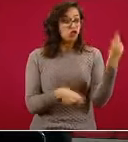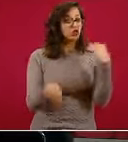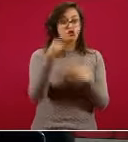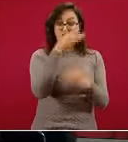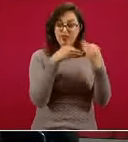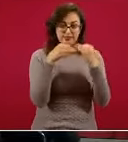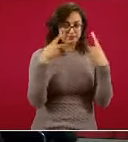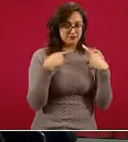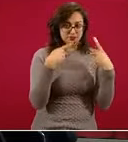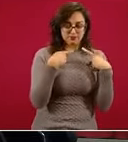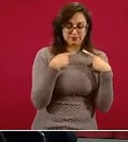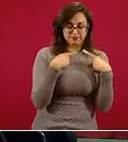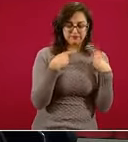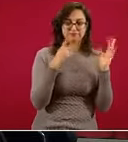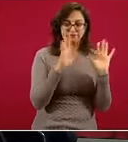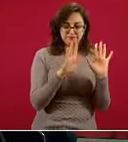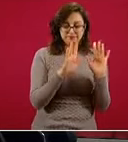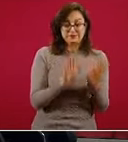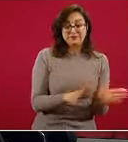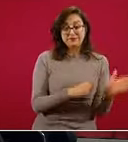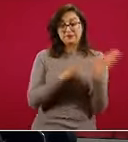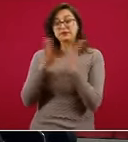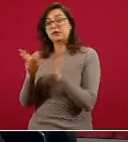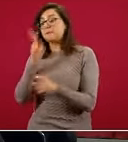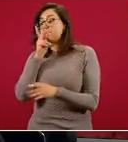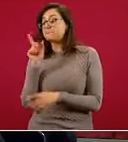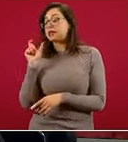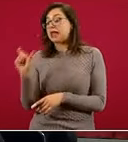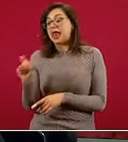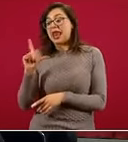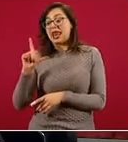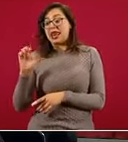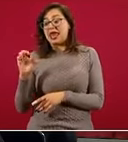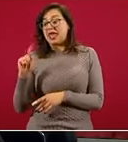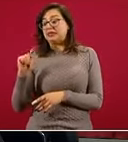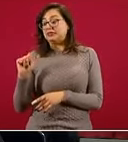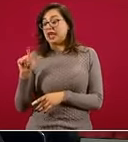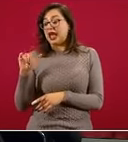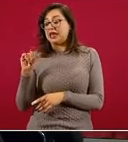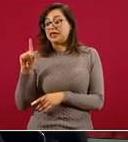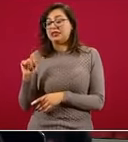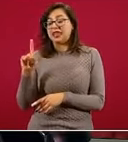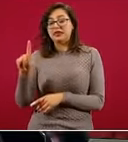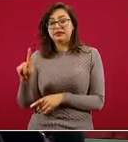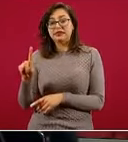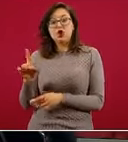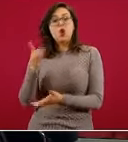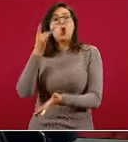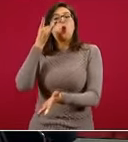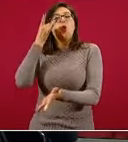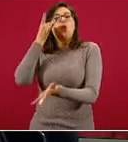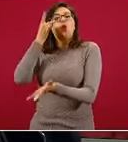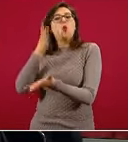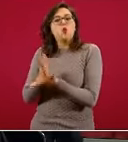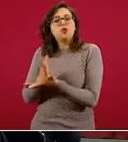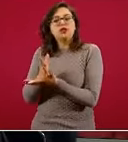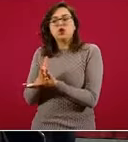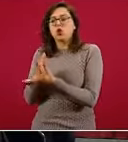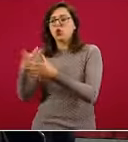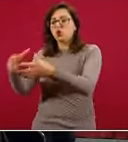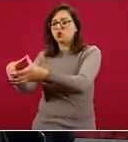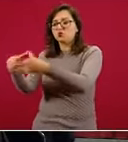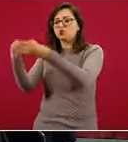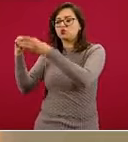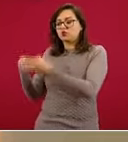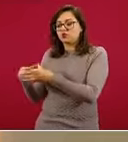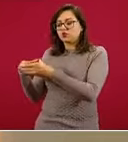Letalidad tiene otro significado. Letalidad es el número de personas que pierde la vida por COVID,